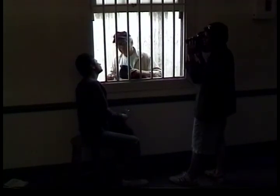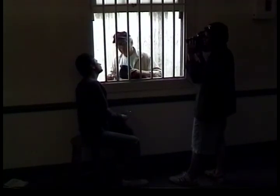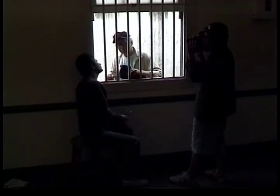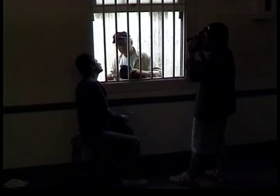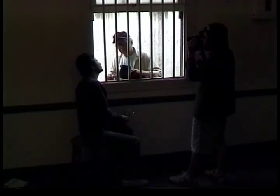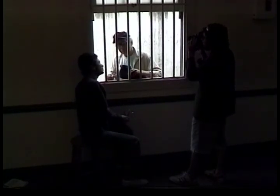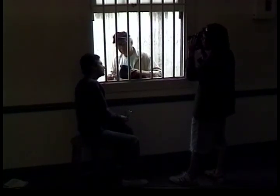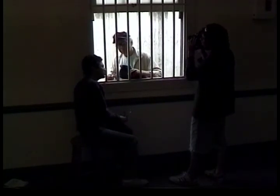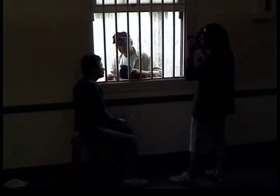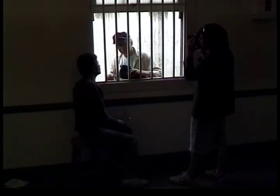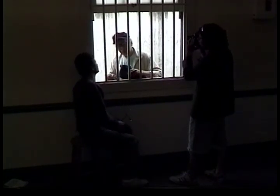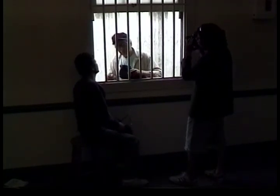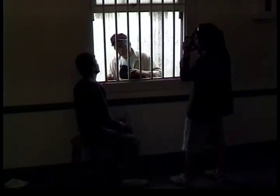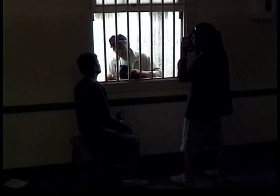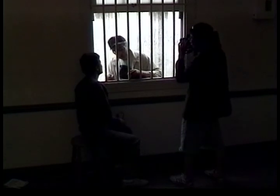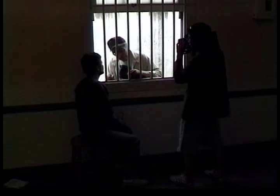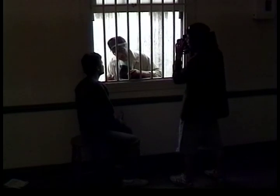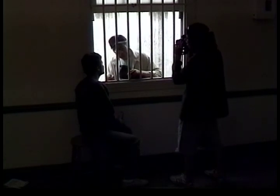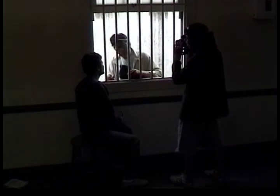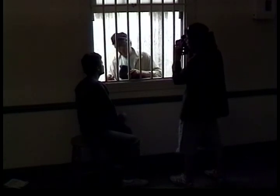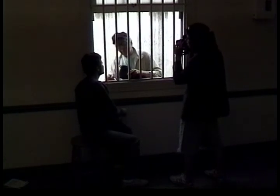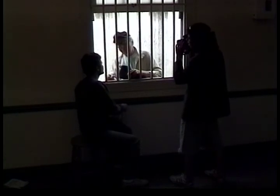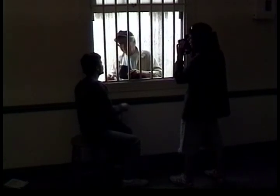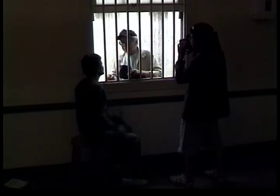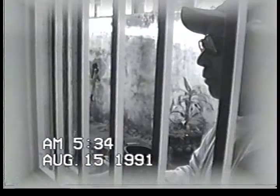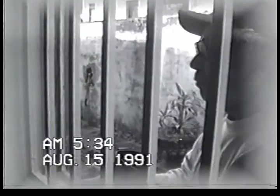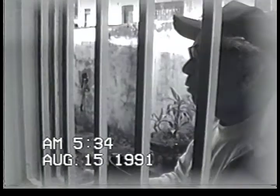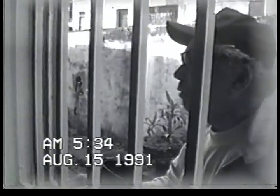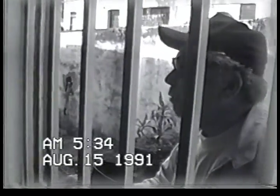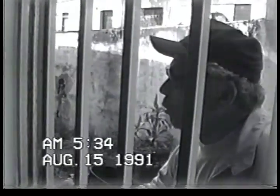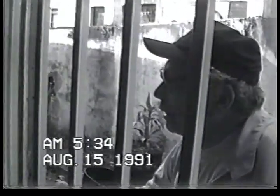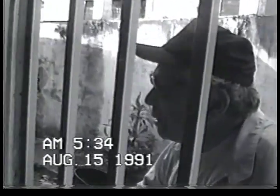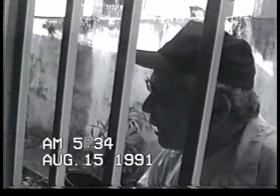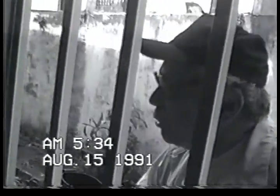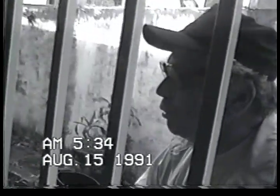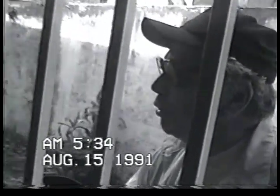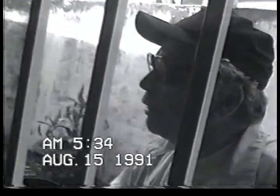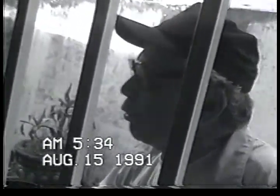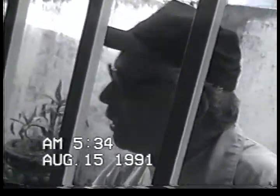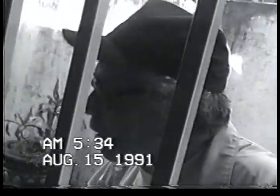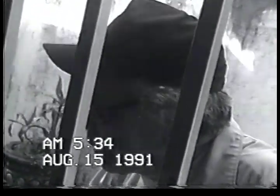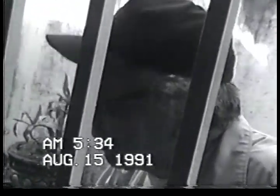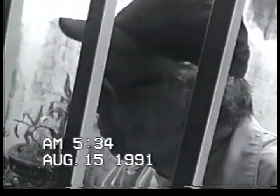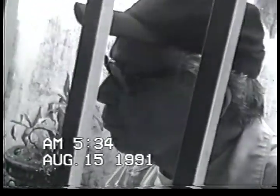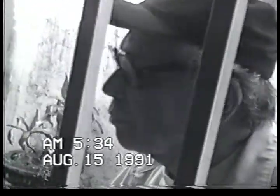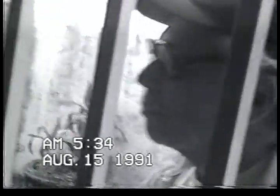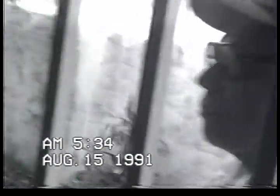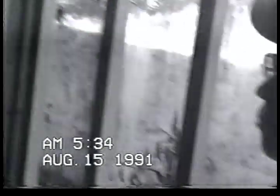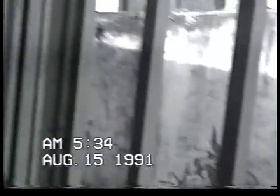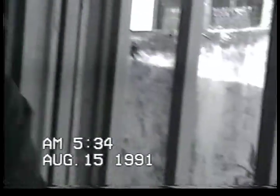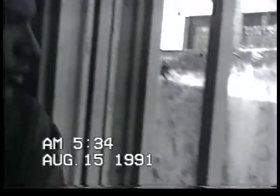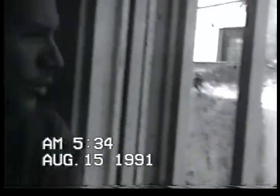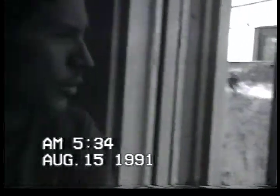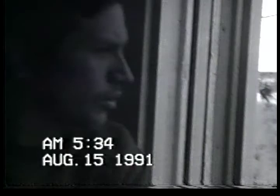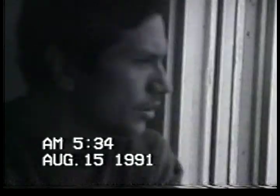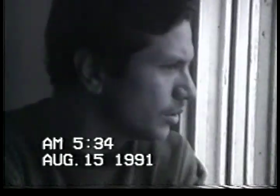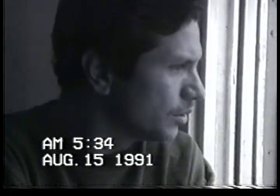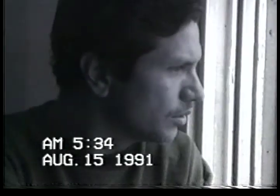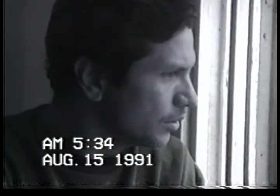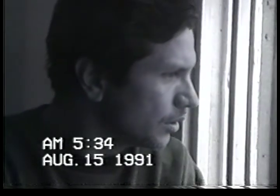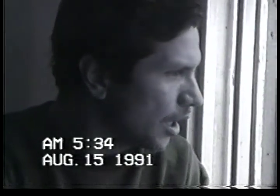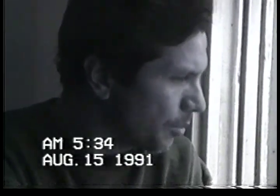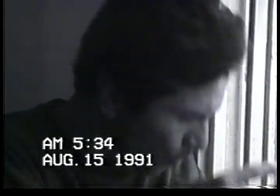solía colaborar con los artistas de otras disciplinas, como en esta ocasión, en la que interpreta a uno de los personajes de La